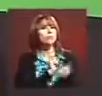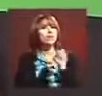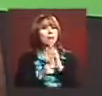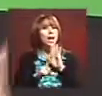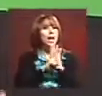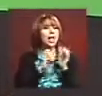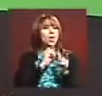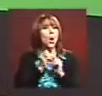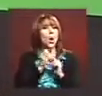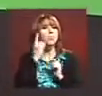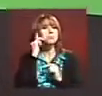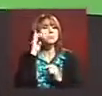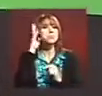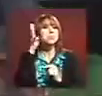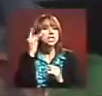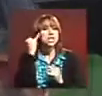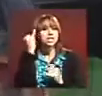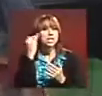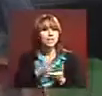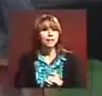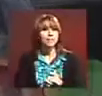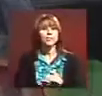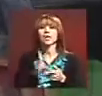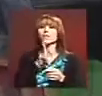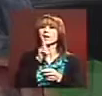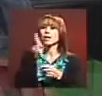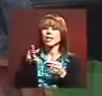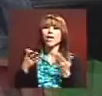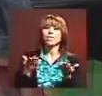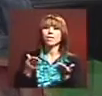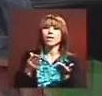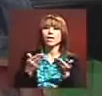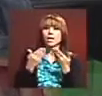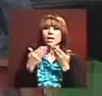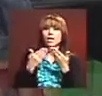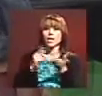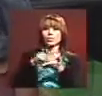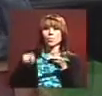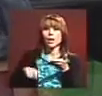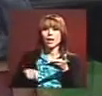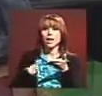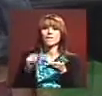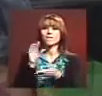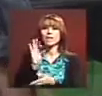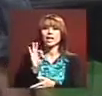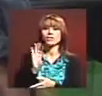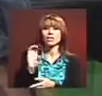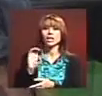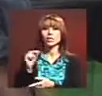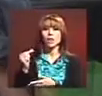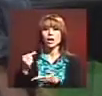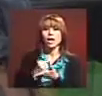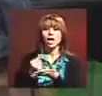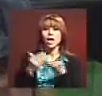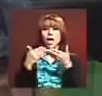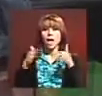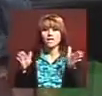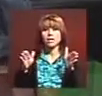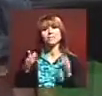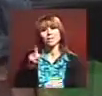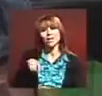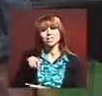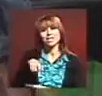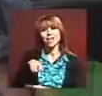o simplemente una iniciativa? En realidad, la apertura de la escuela Fernando Centeno-Huel fue por una necesidad, ¿verdad? Esta persona viene y se da cuenta que hay